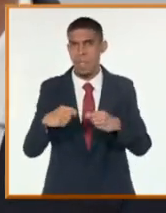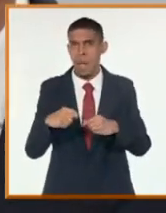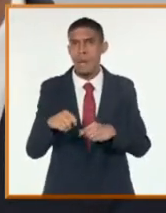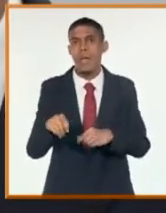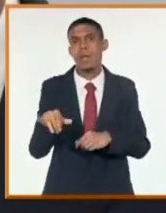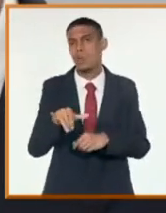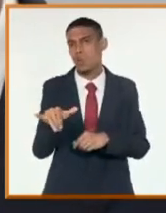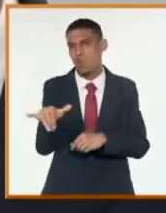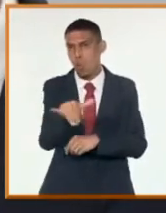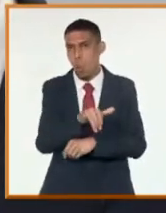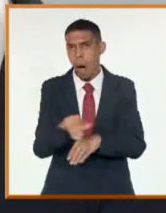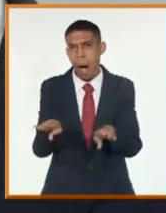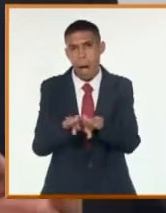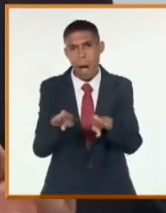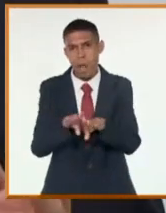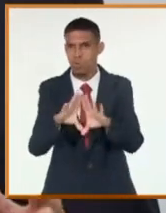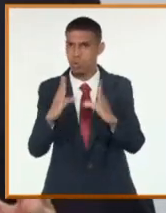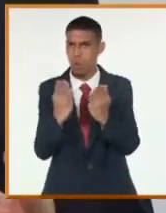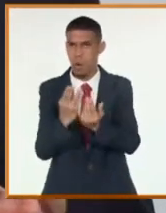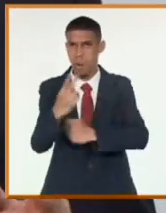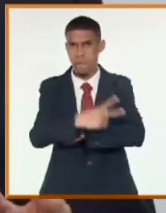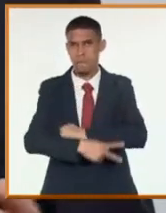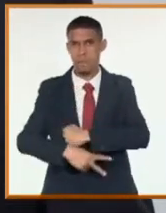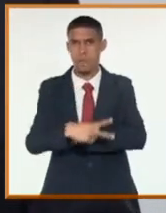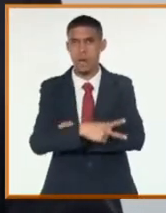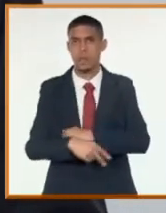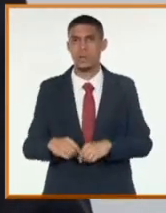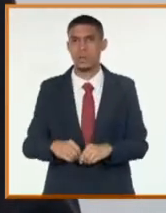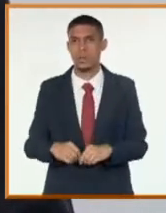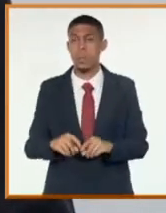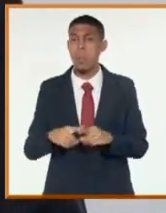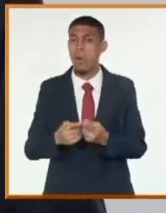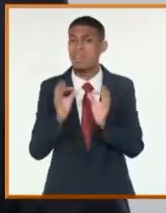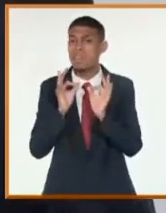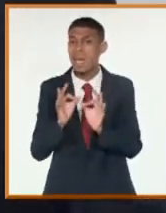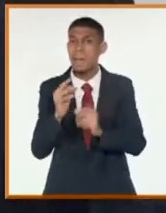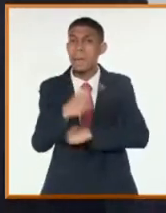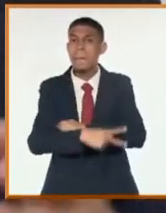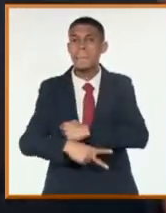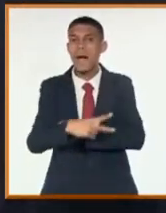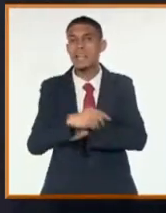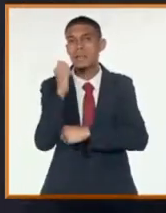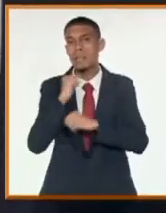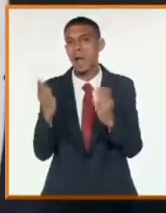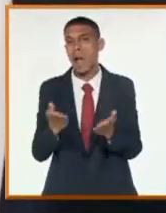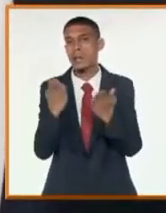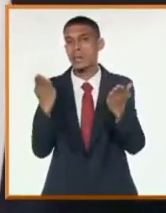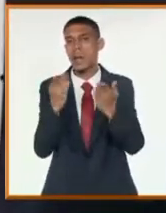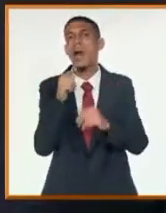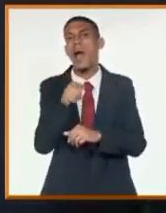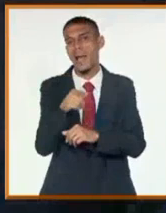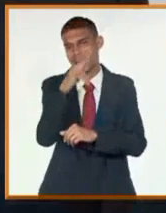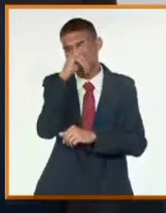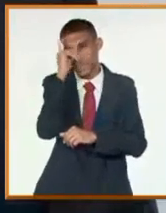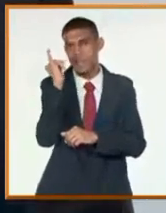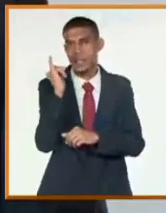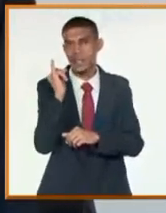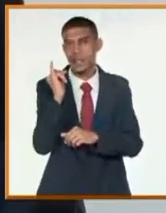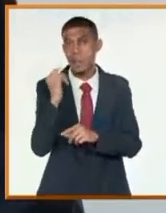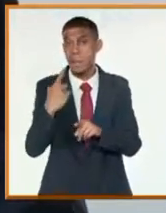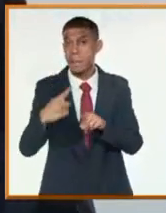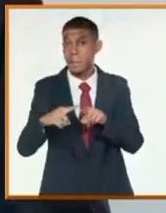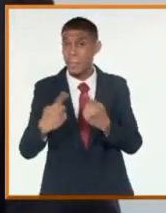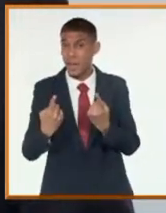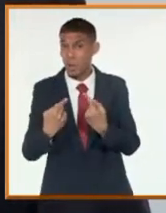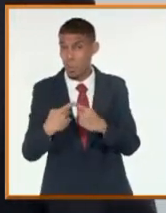sur, aleja cada vez más a los países en desarrollo de esa posibilidad de desarrollo, hace más ricos a los ricos y más pobres a